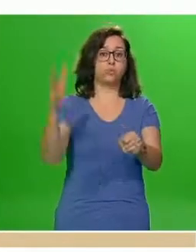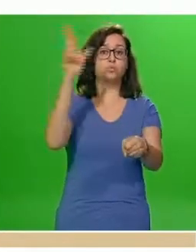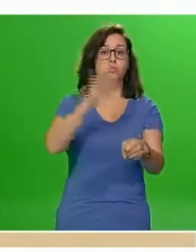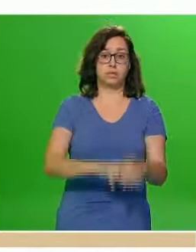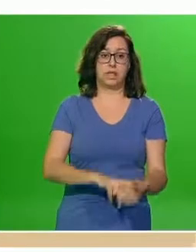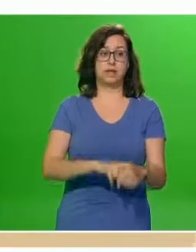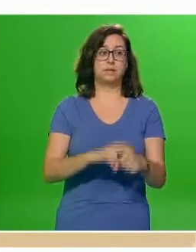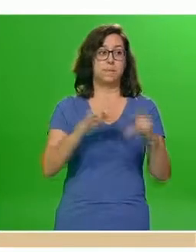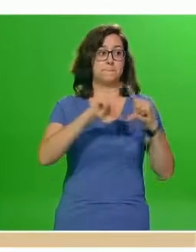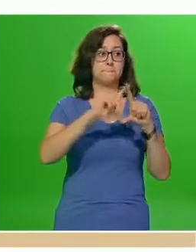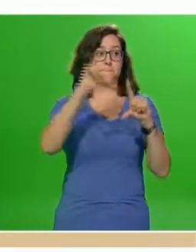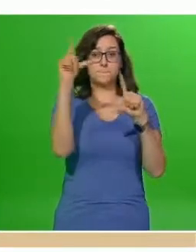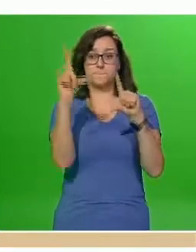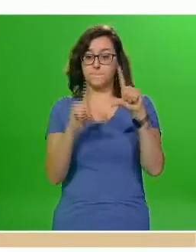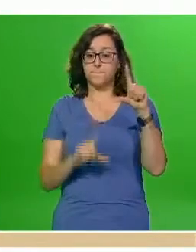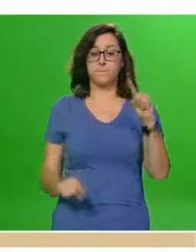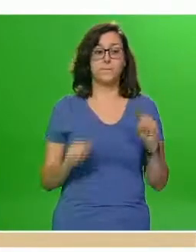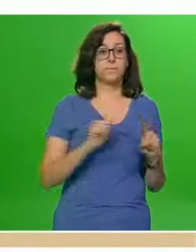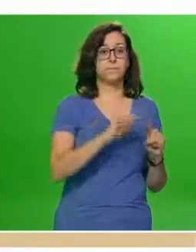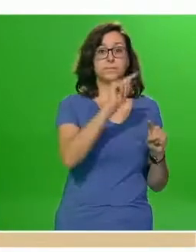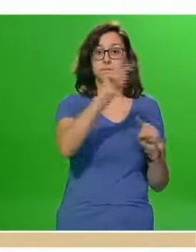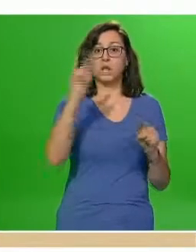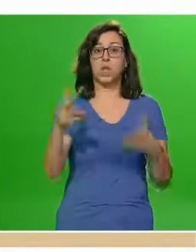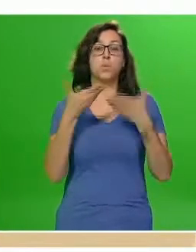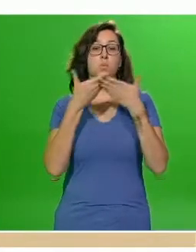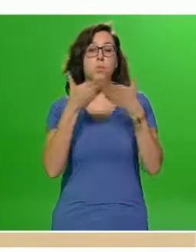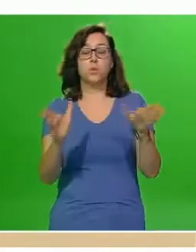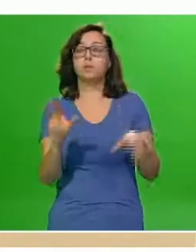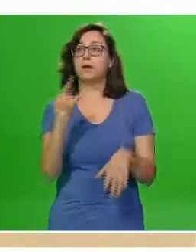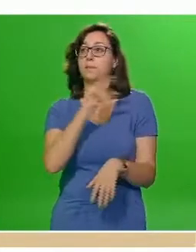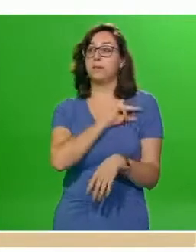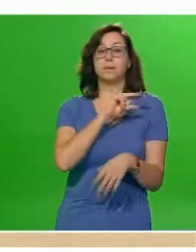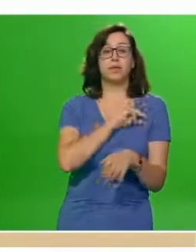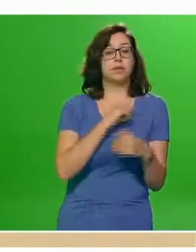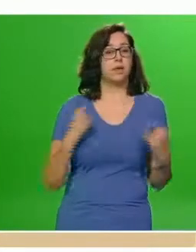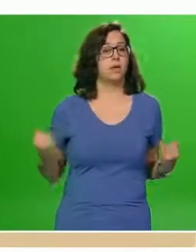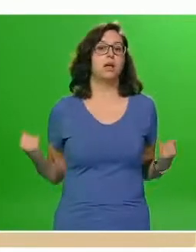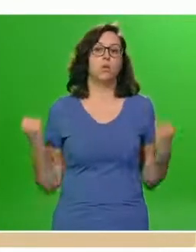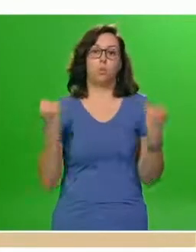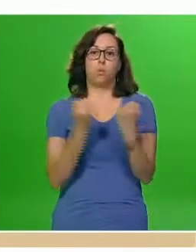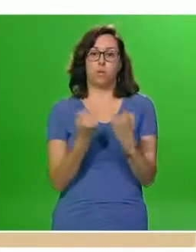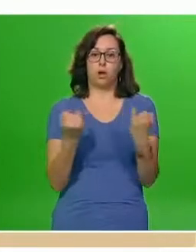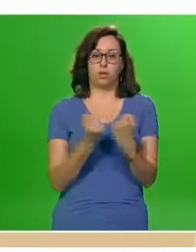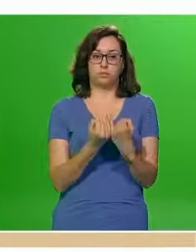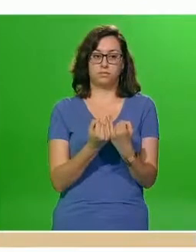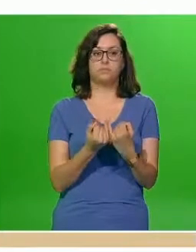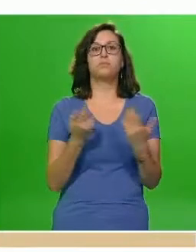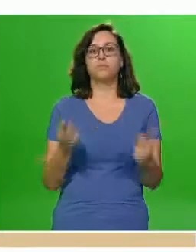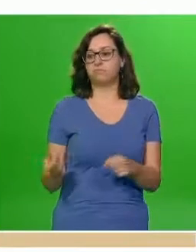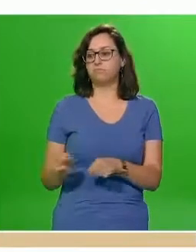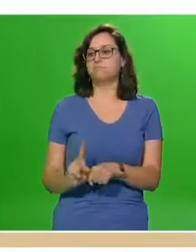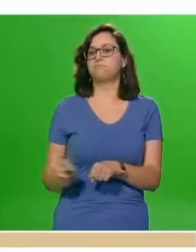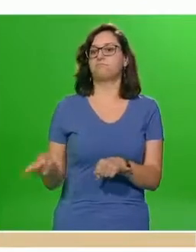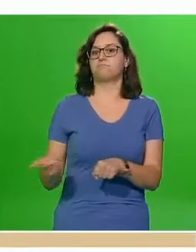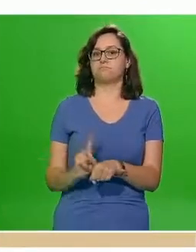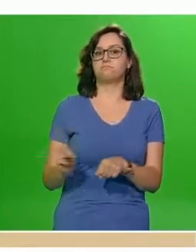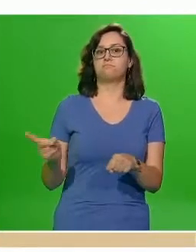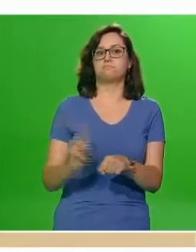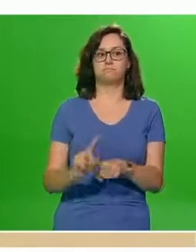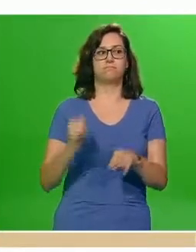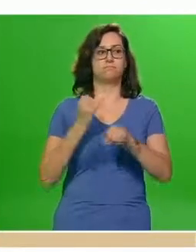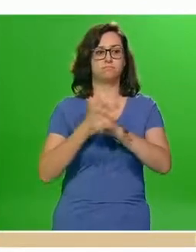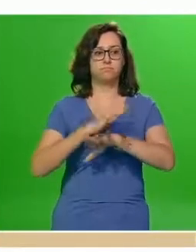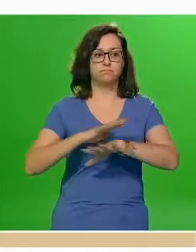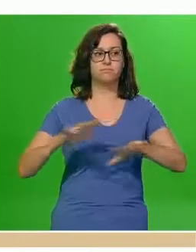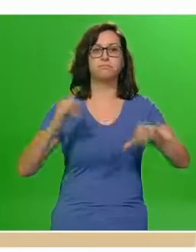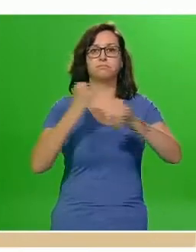en todas las unidades hospitalarias, públicas y privadas, y esto sí se refleja día con día cuántas camas